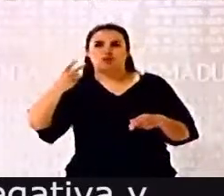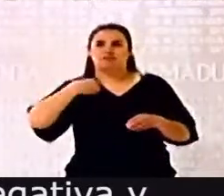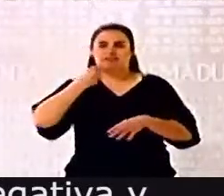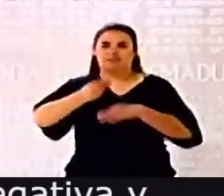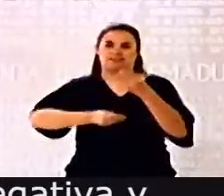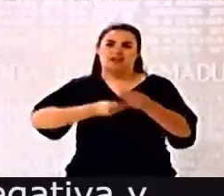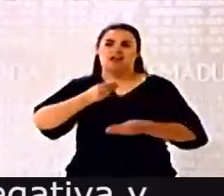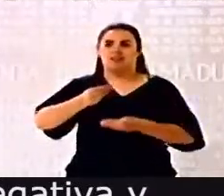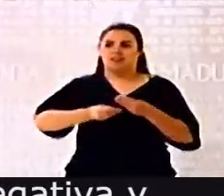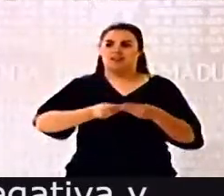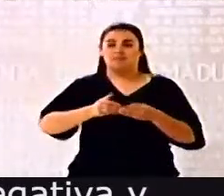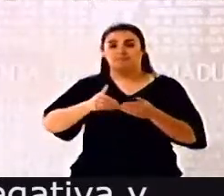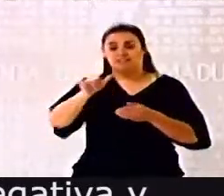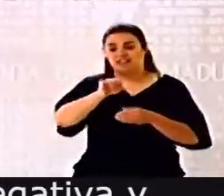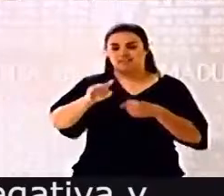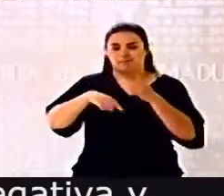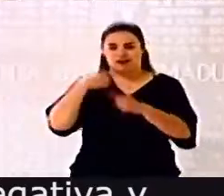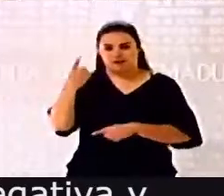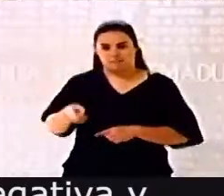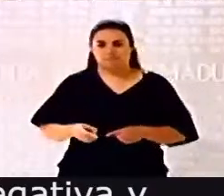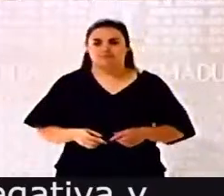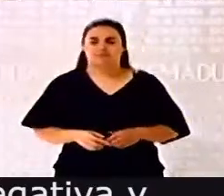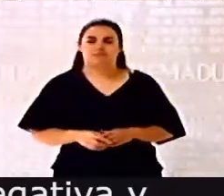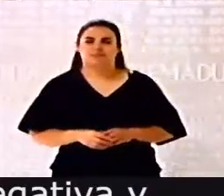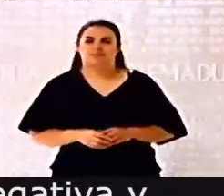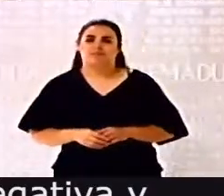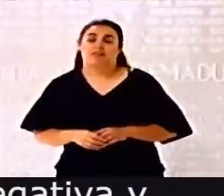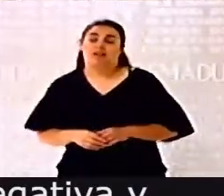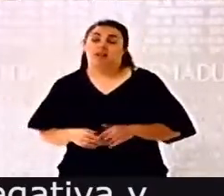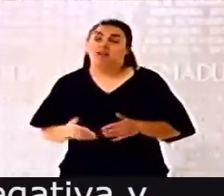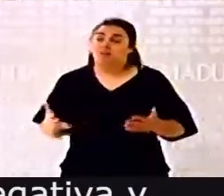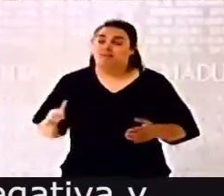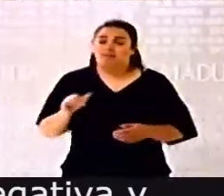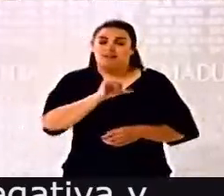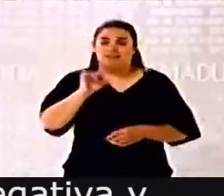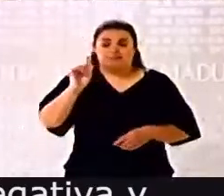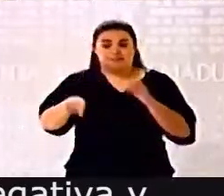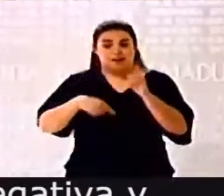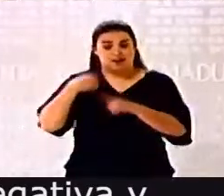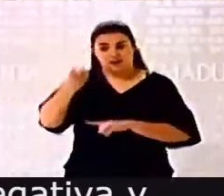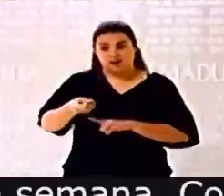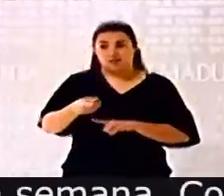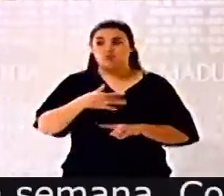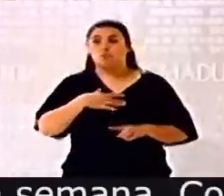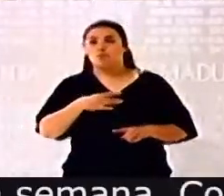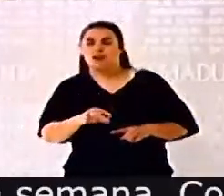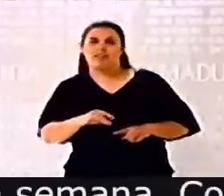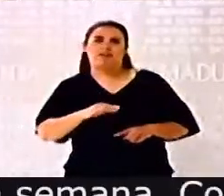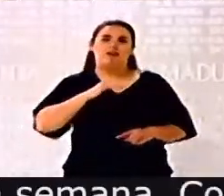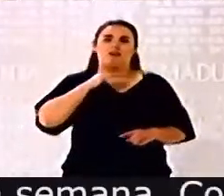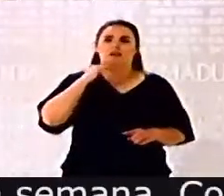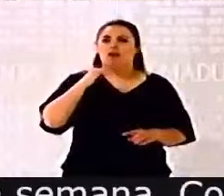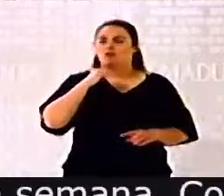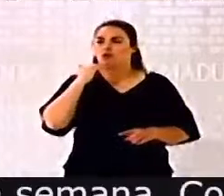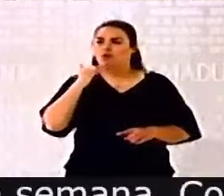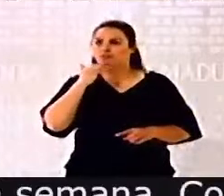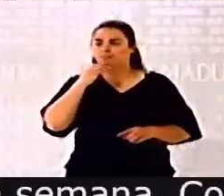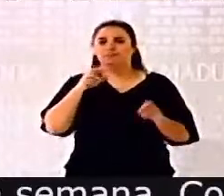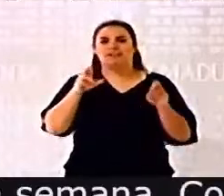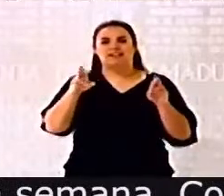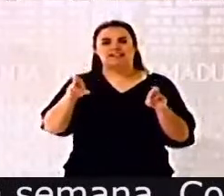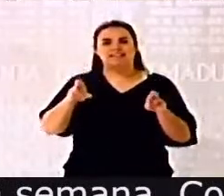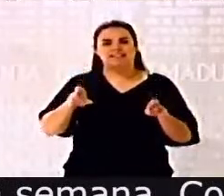se realizará la próxima semana. Con lo cual, la próxima semana es posible que tengamos algunas